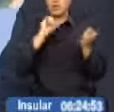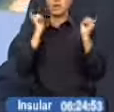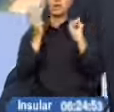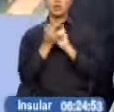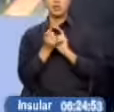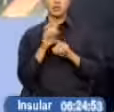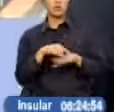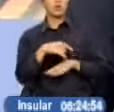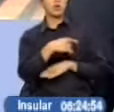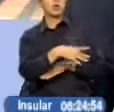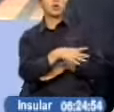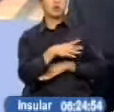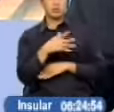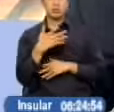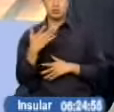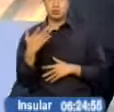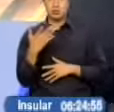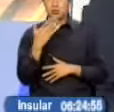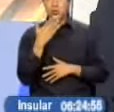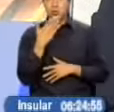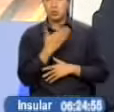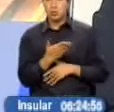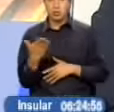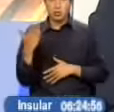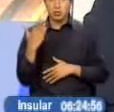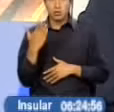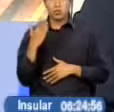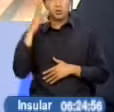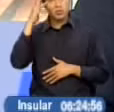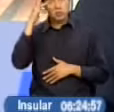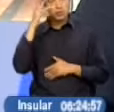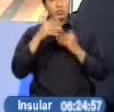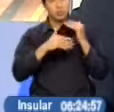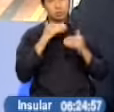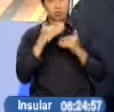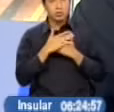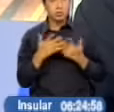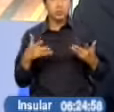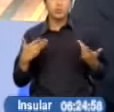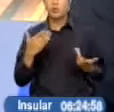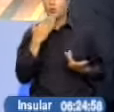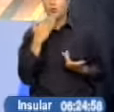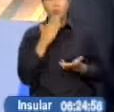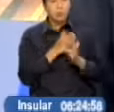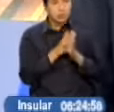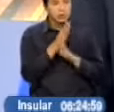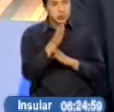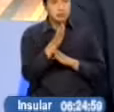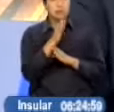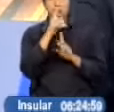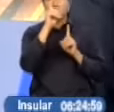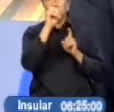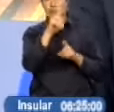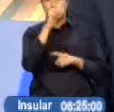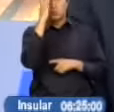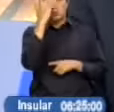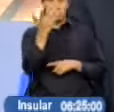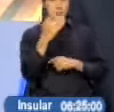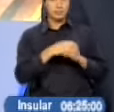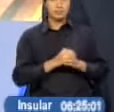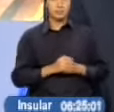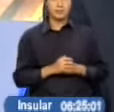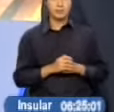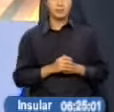y dijo a los que hemos de hacer grandes discursos entonces dónde está la fidelidad y te pregunto esto por el siguiente